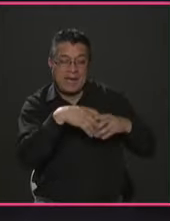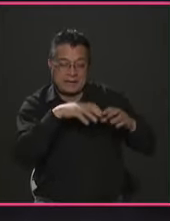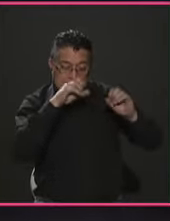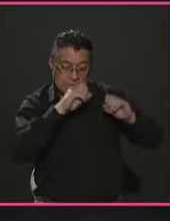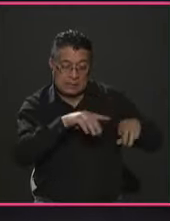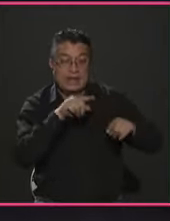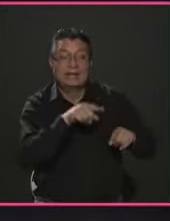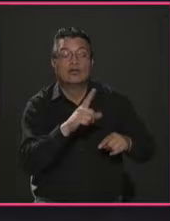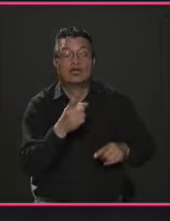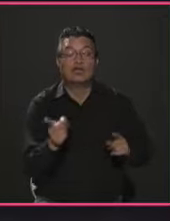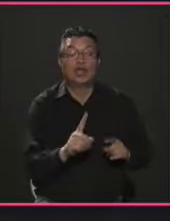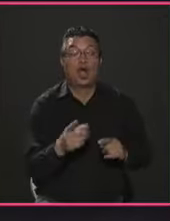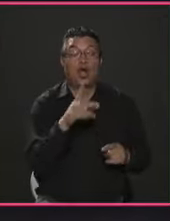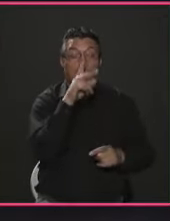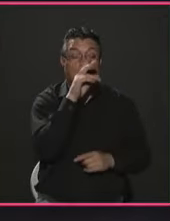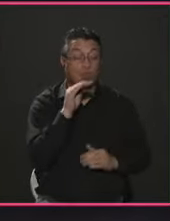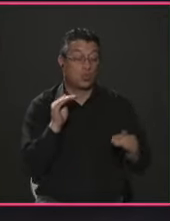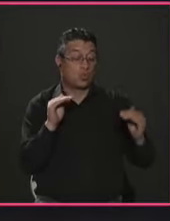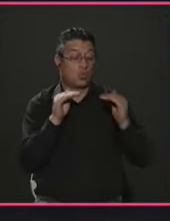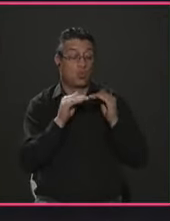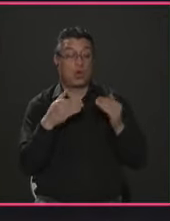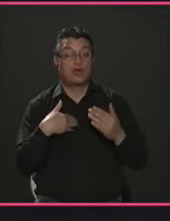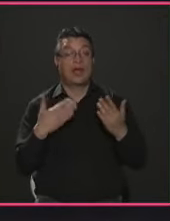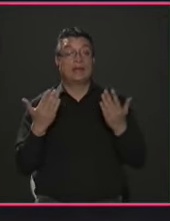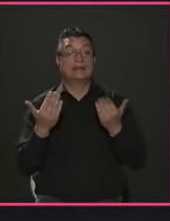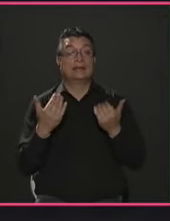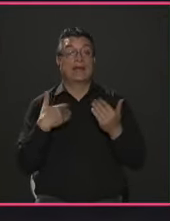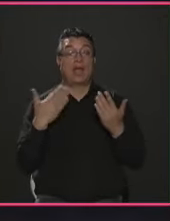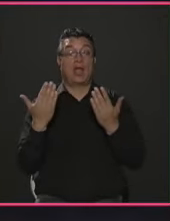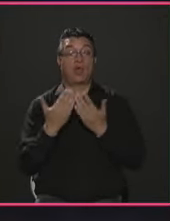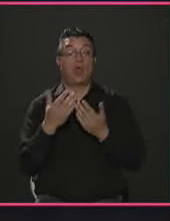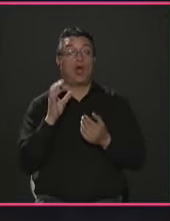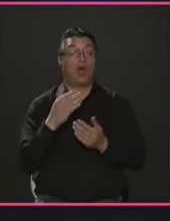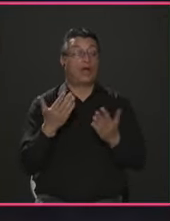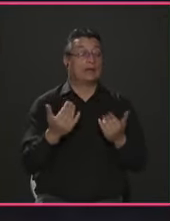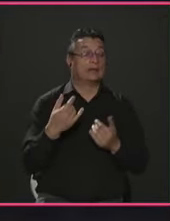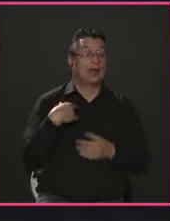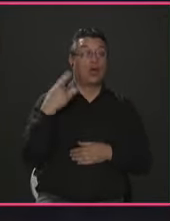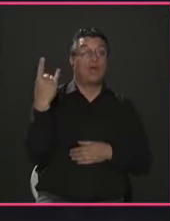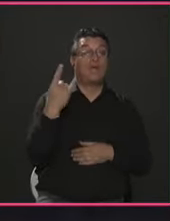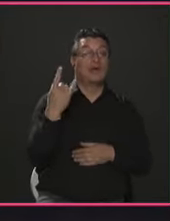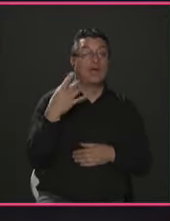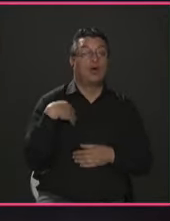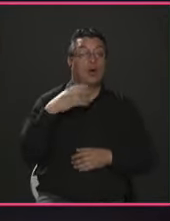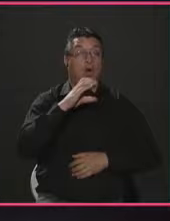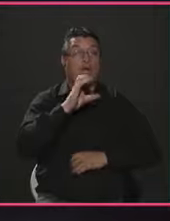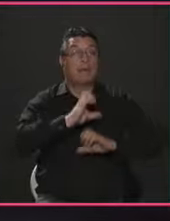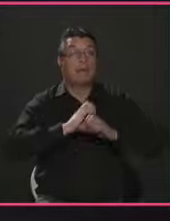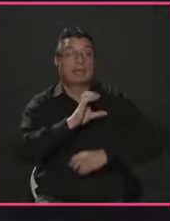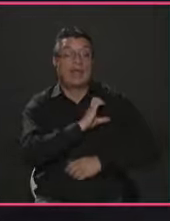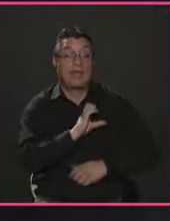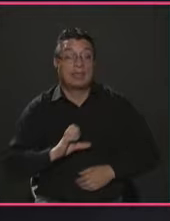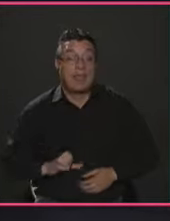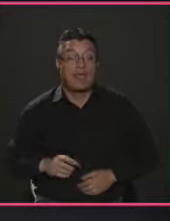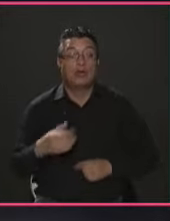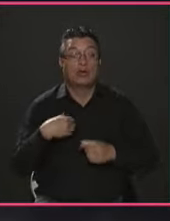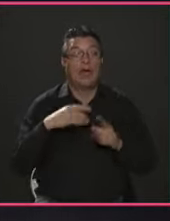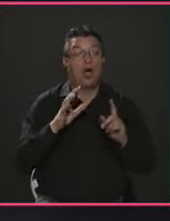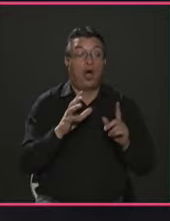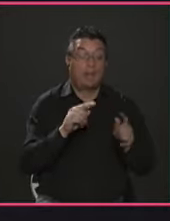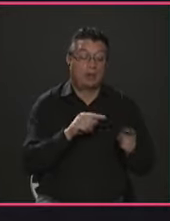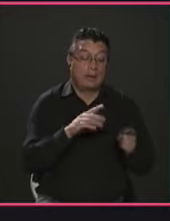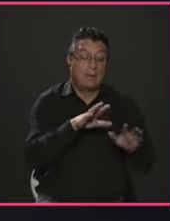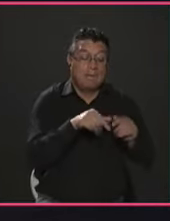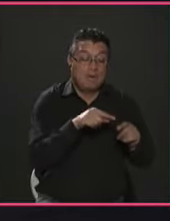precisamente lo que yo necesito en el colegio o no es necesariamente lo que yo voy a usar en la universidad o en la empresa o en el estado A lo mejor necesito ajustarlo O sea